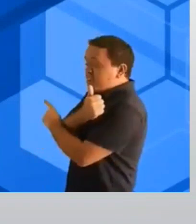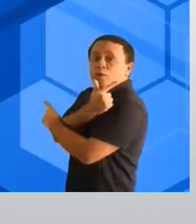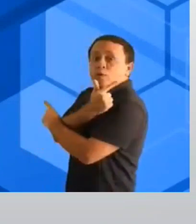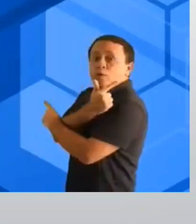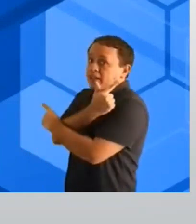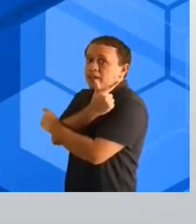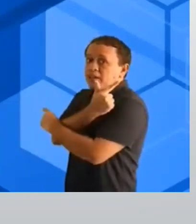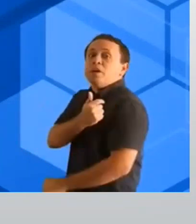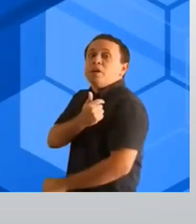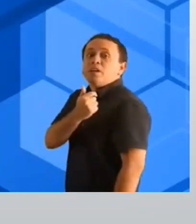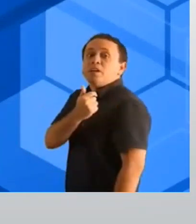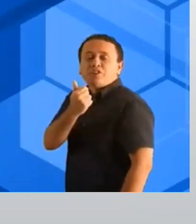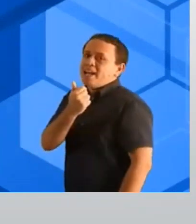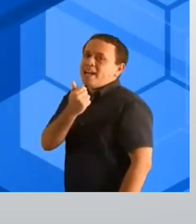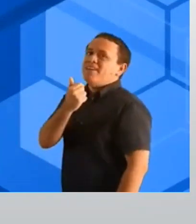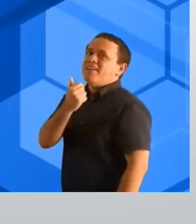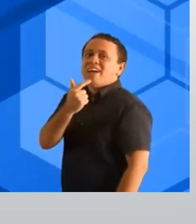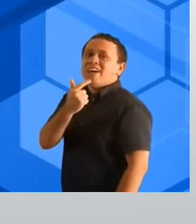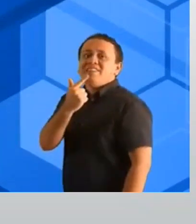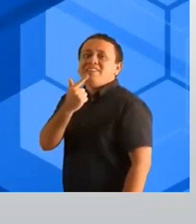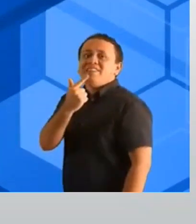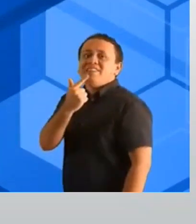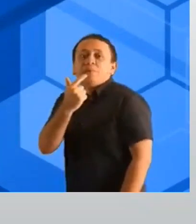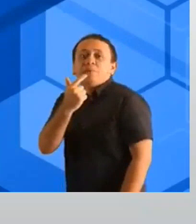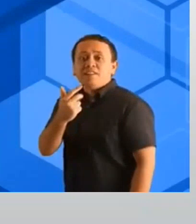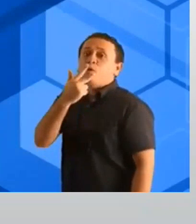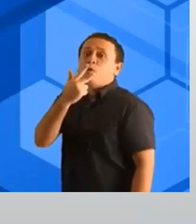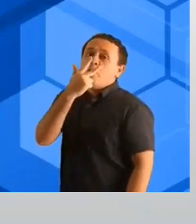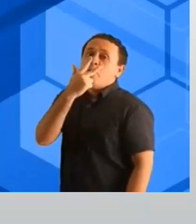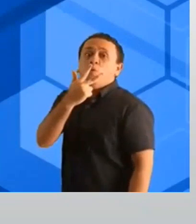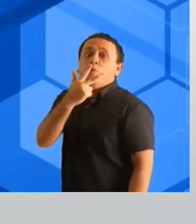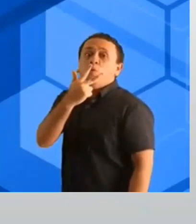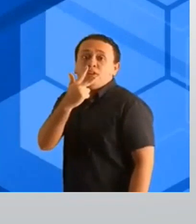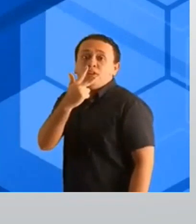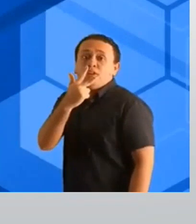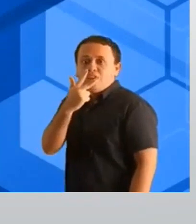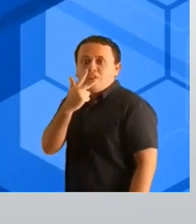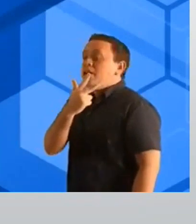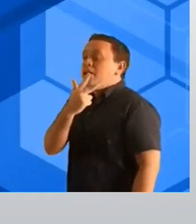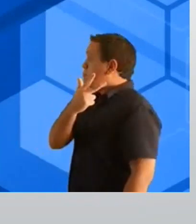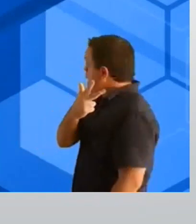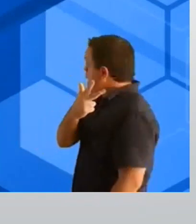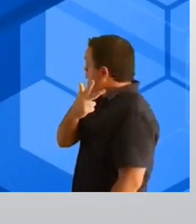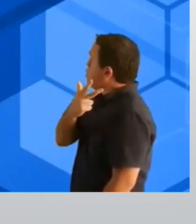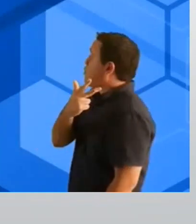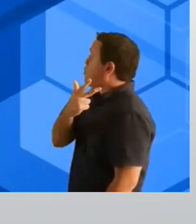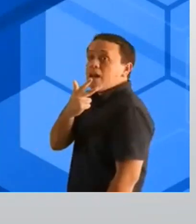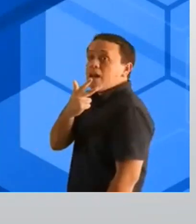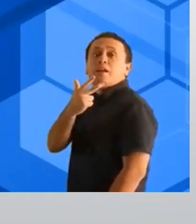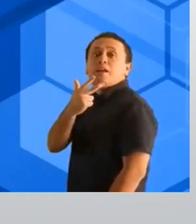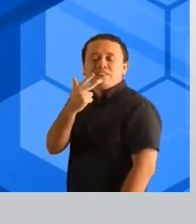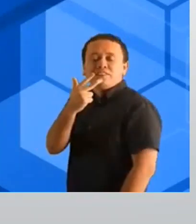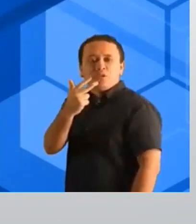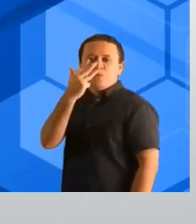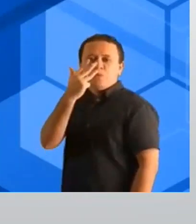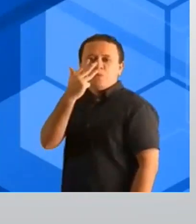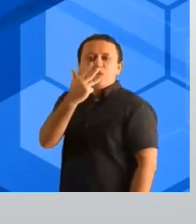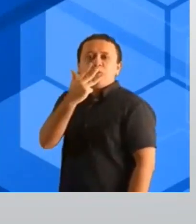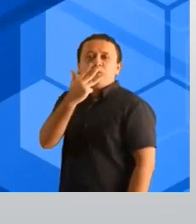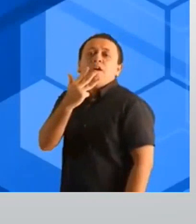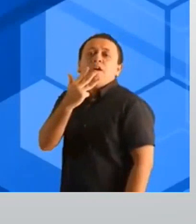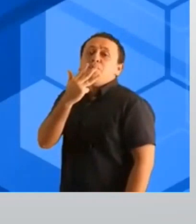que se representa con la letra T. Tenemos también a la velocidad inicial, que se representa como V sub 0. También a la velocidad final la